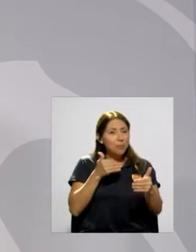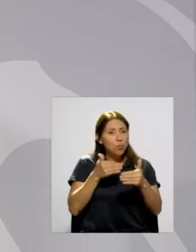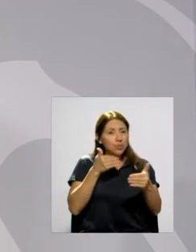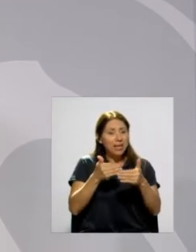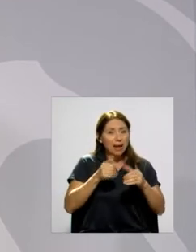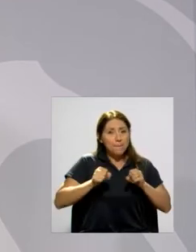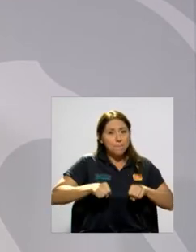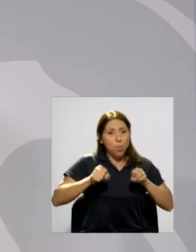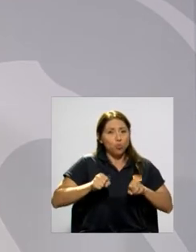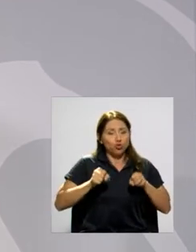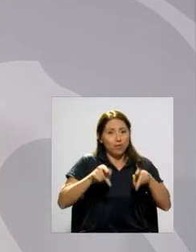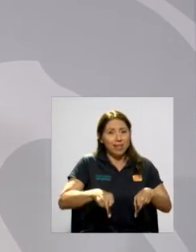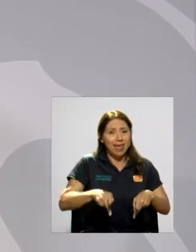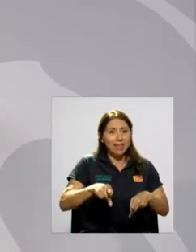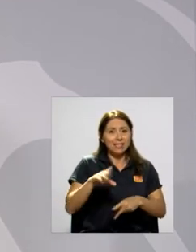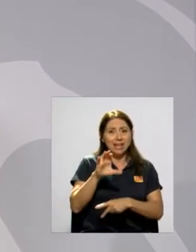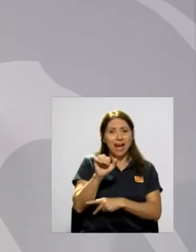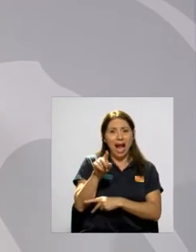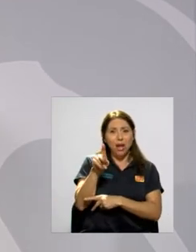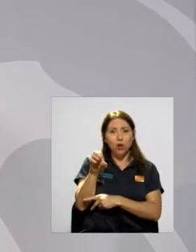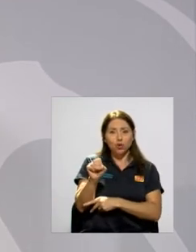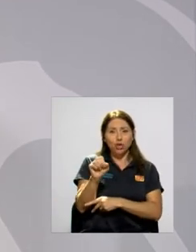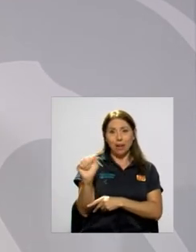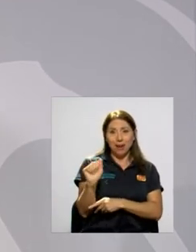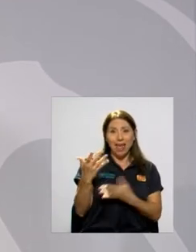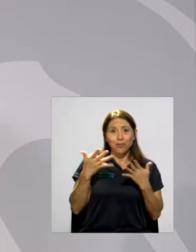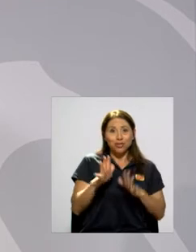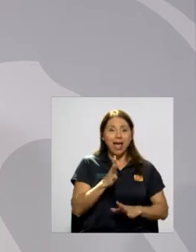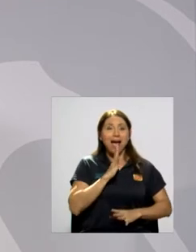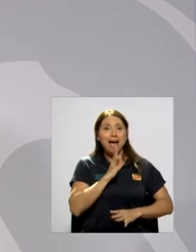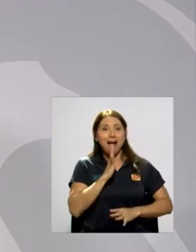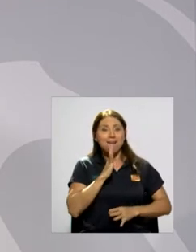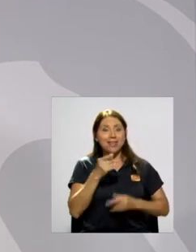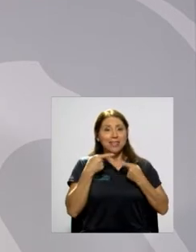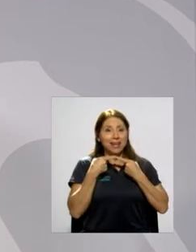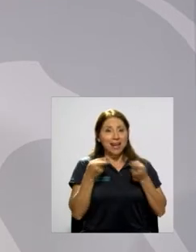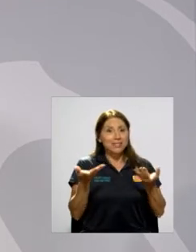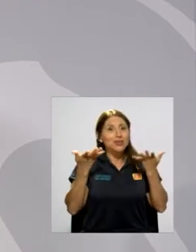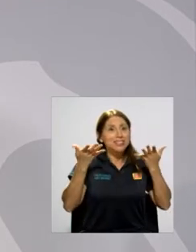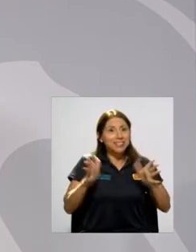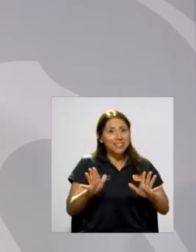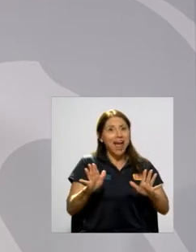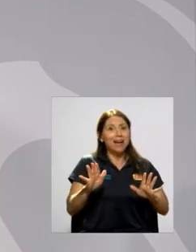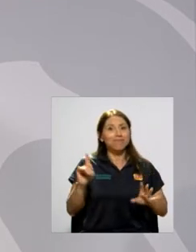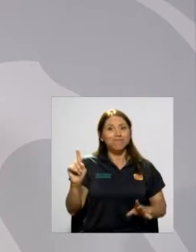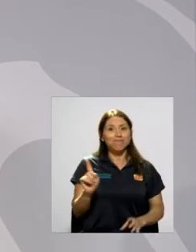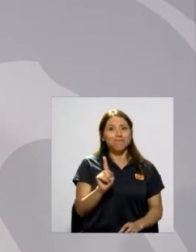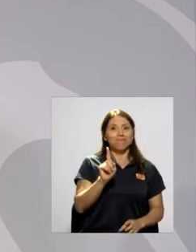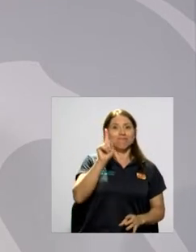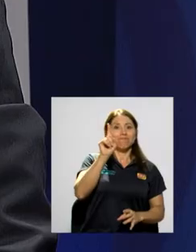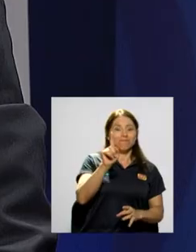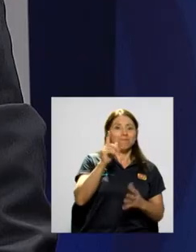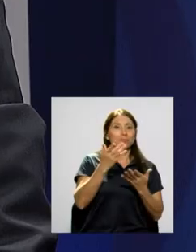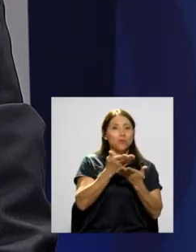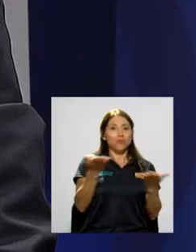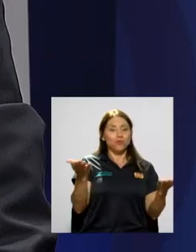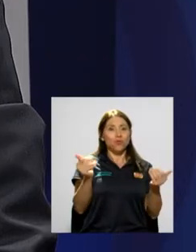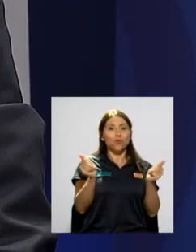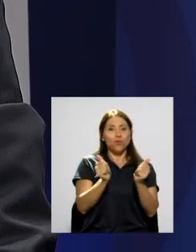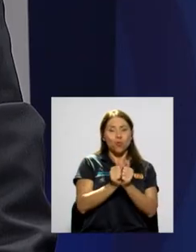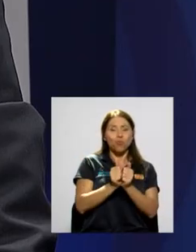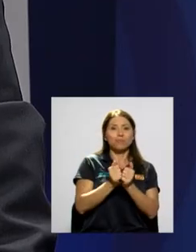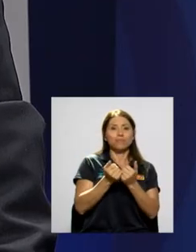Carlos Alvarado vaya a dar sus declaraciones, ya está en tarima, listo. Rodeado de esa imagen